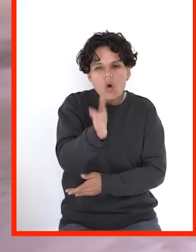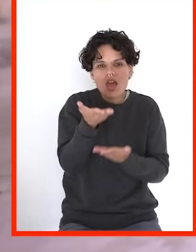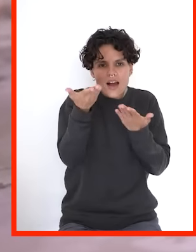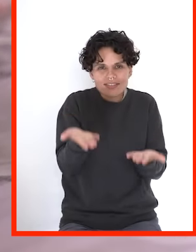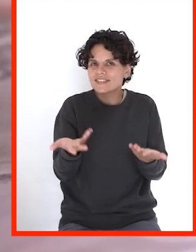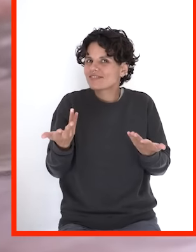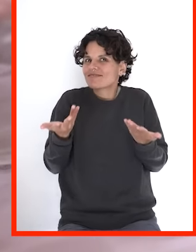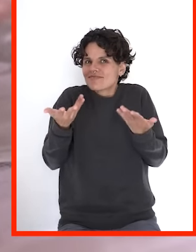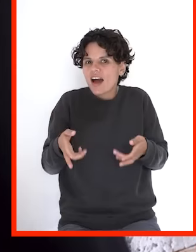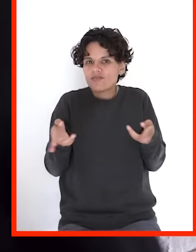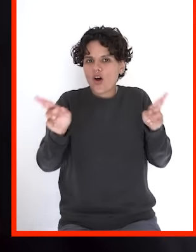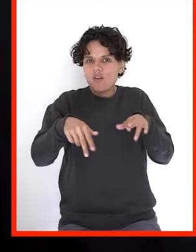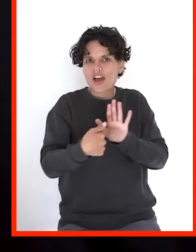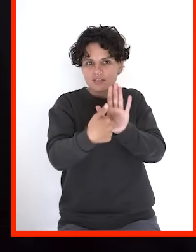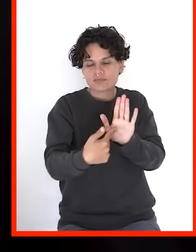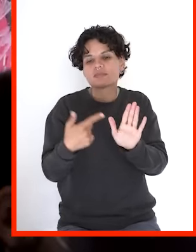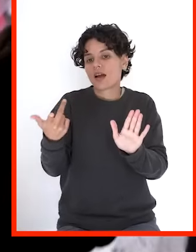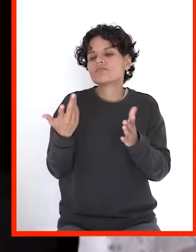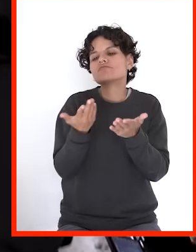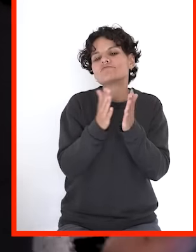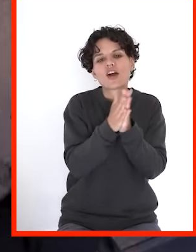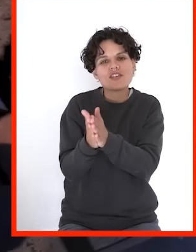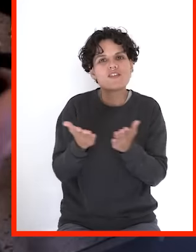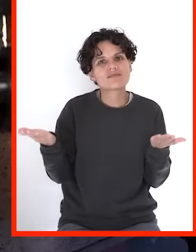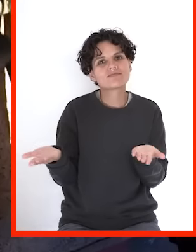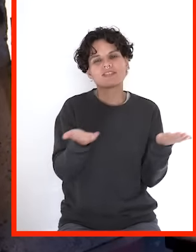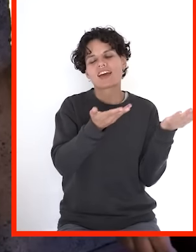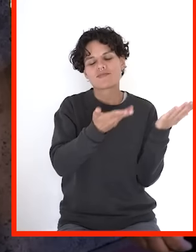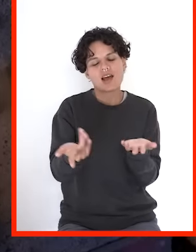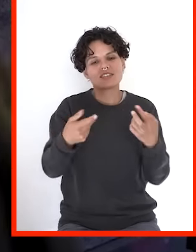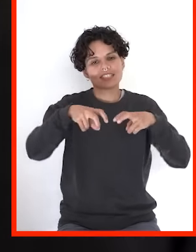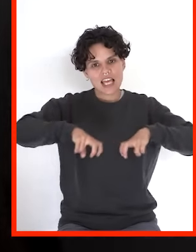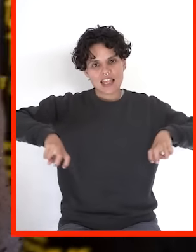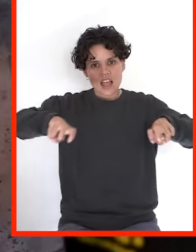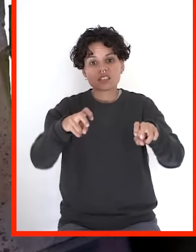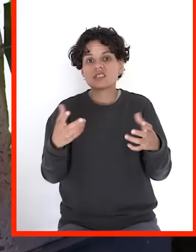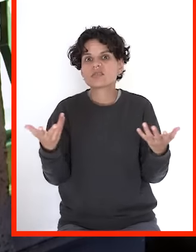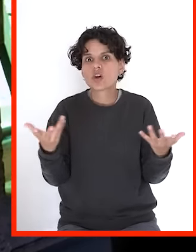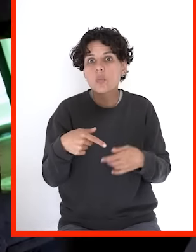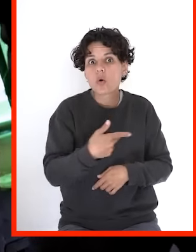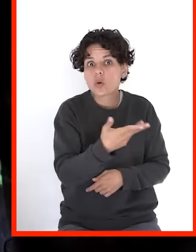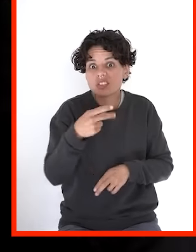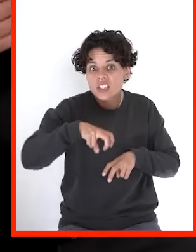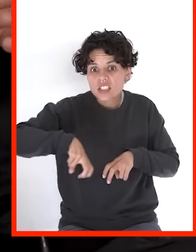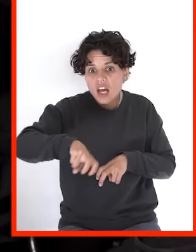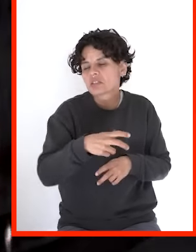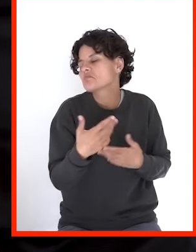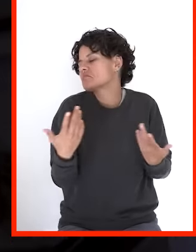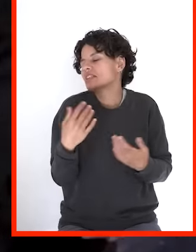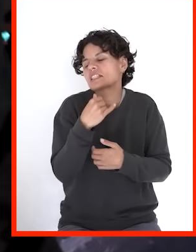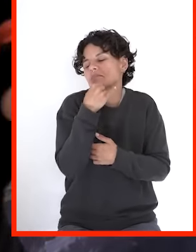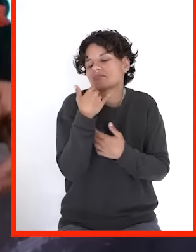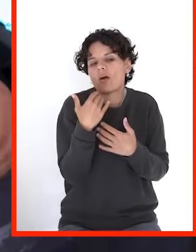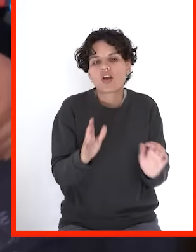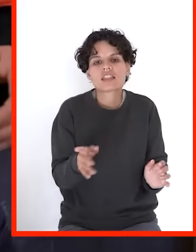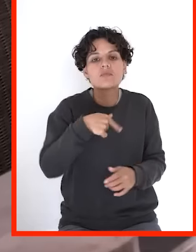vuelta, circa, tomen asiento. Oye, gracias. ¿Cuál es la posición acá? La que quieran, porque somos